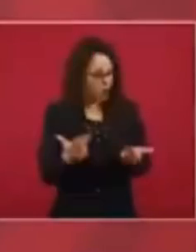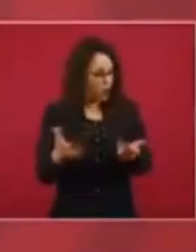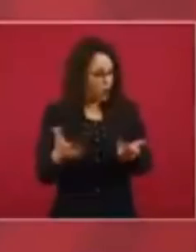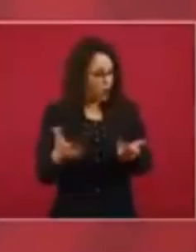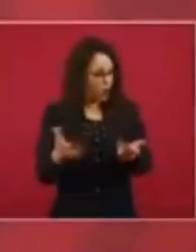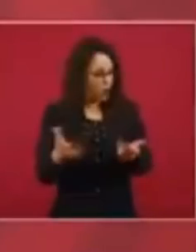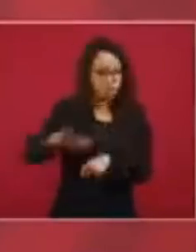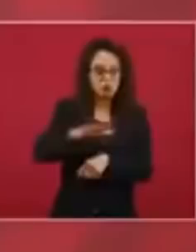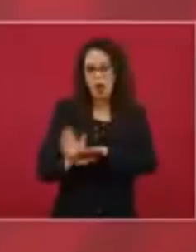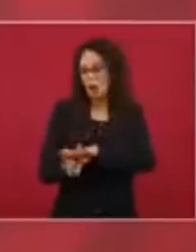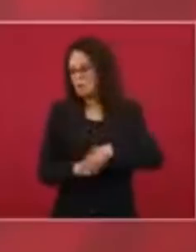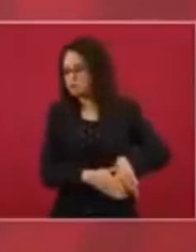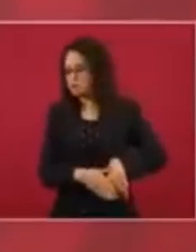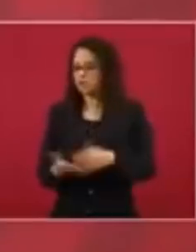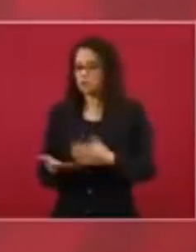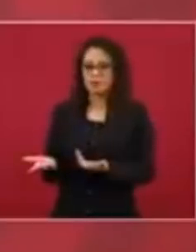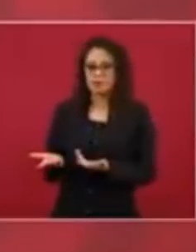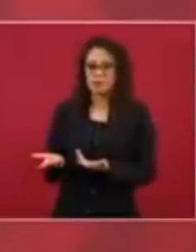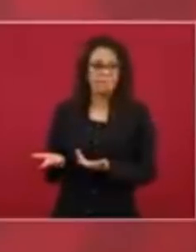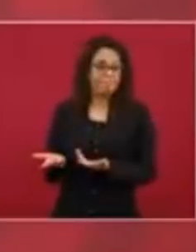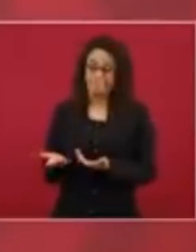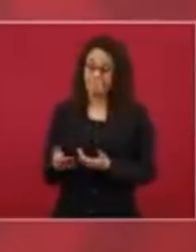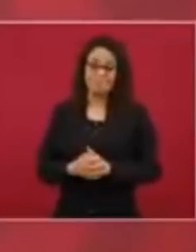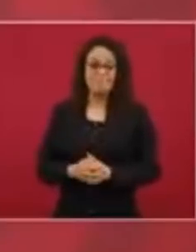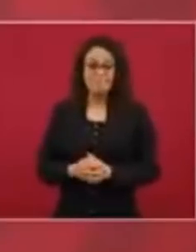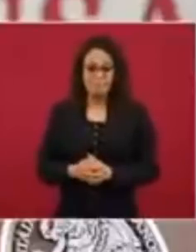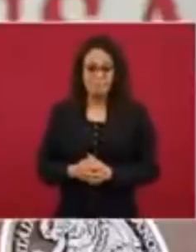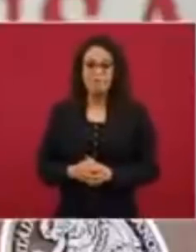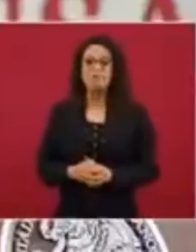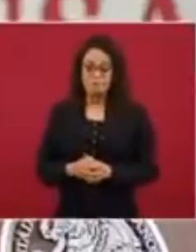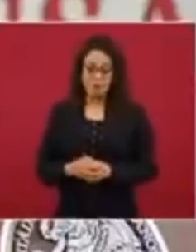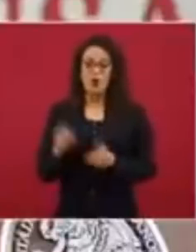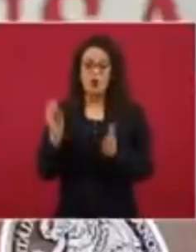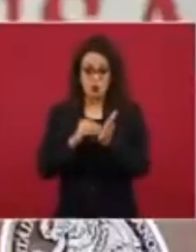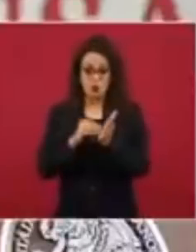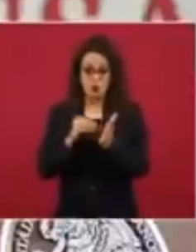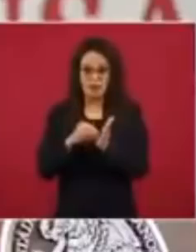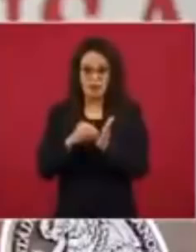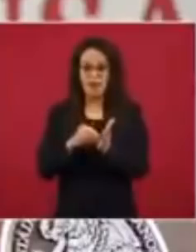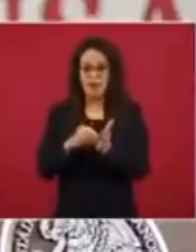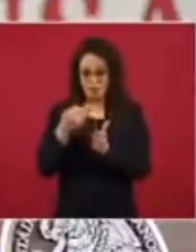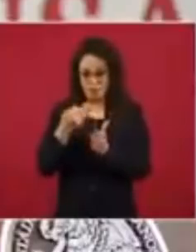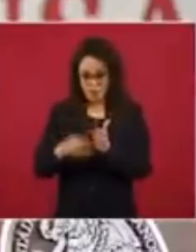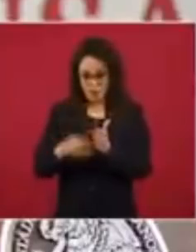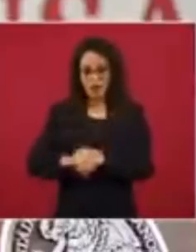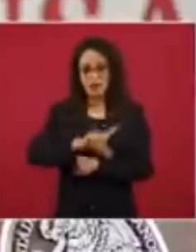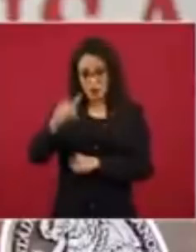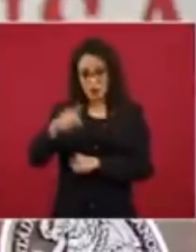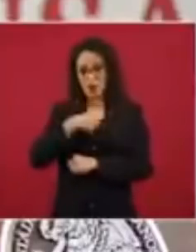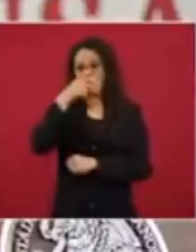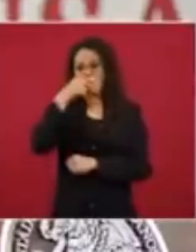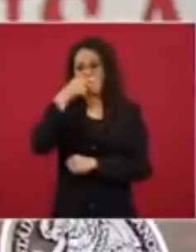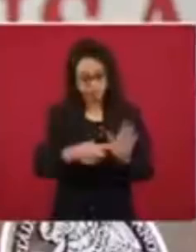porque todavía voy a dar a conocer un informe